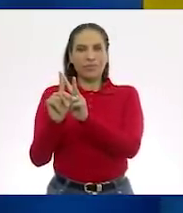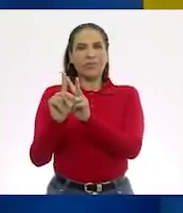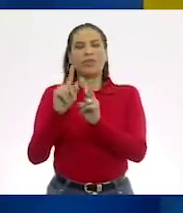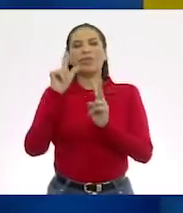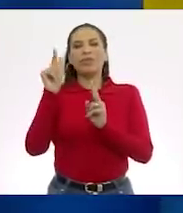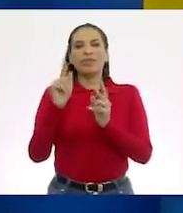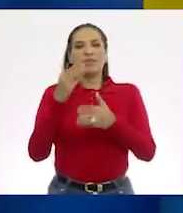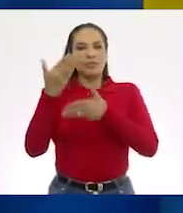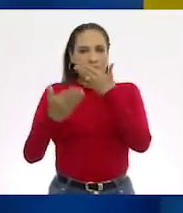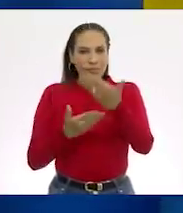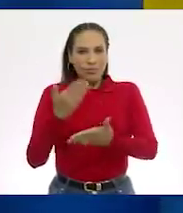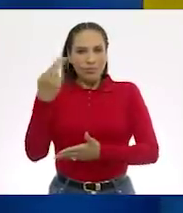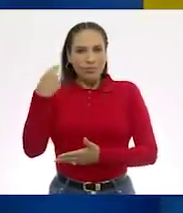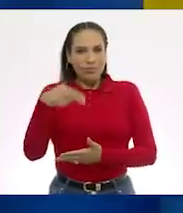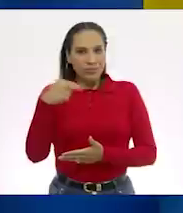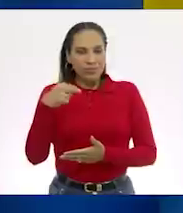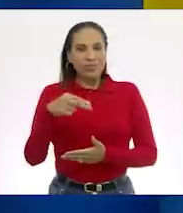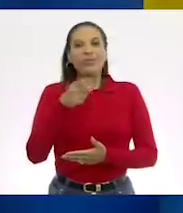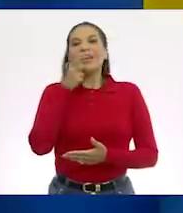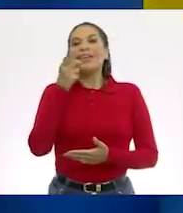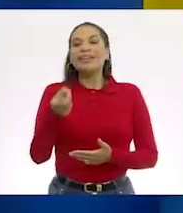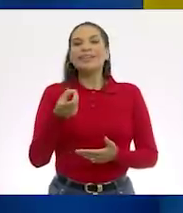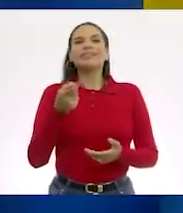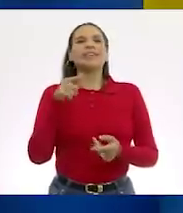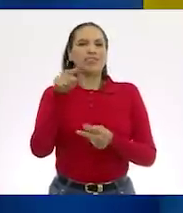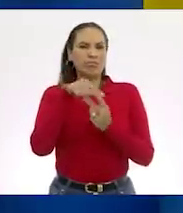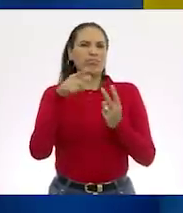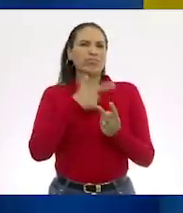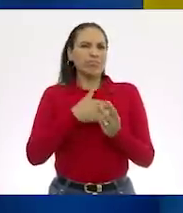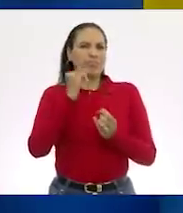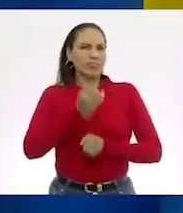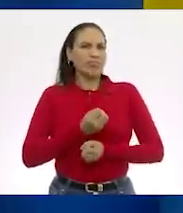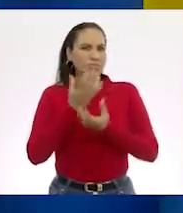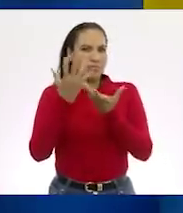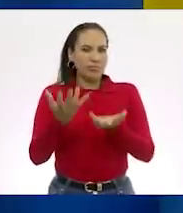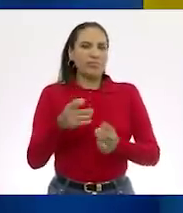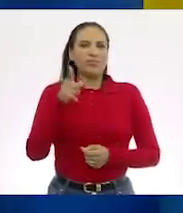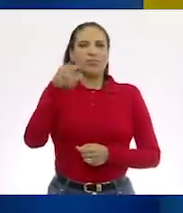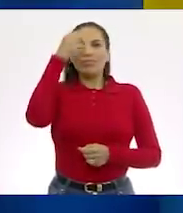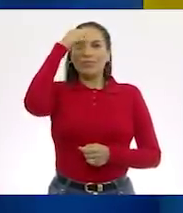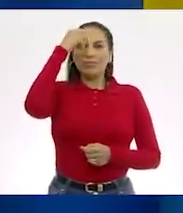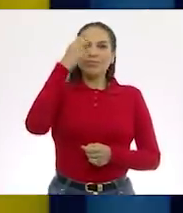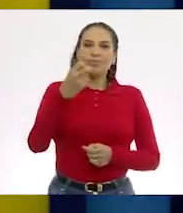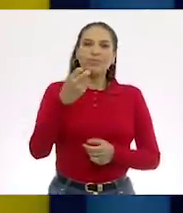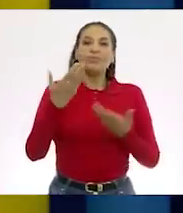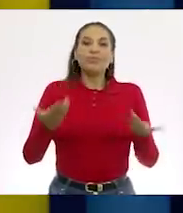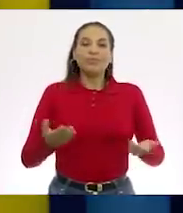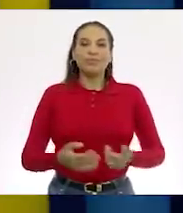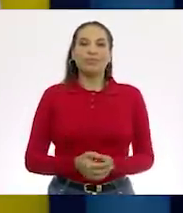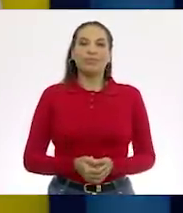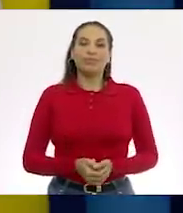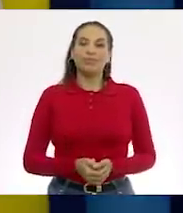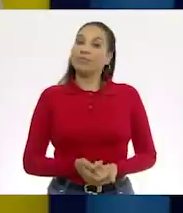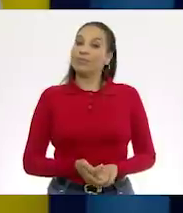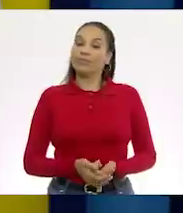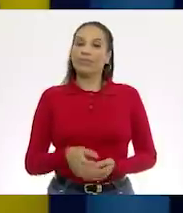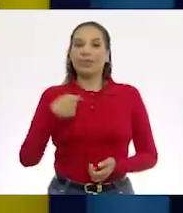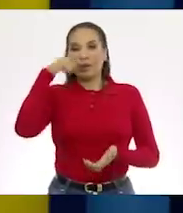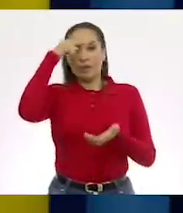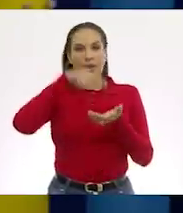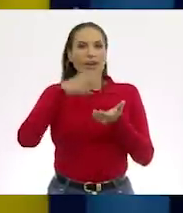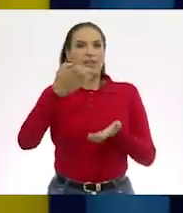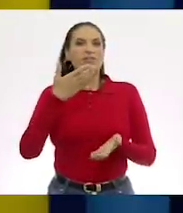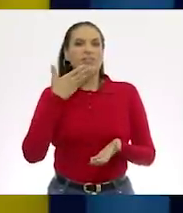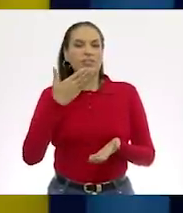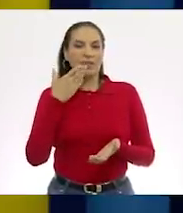Se presentan y le dicen que a ellos sí les gustó el poema. ¿Qué opinas de eso? Pues creo que está bien,